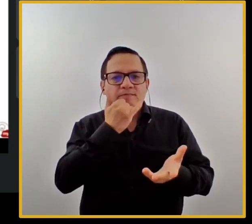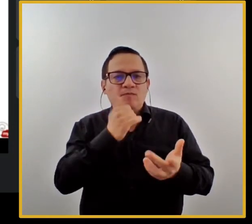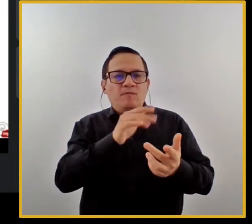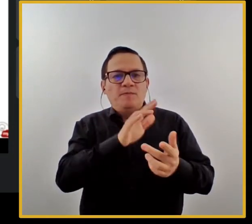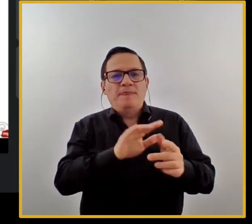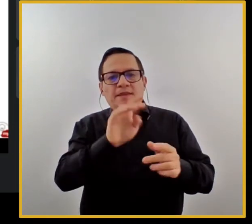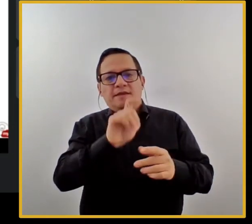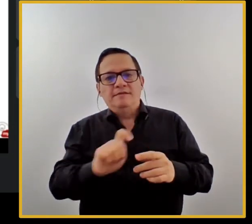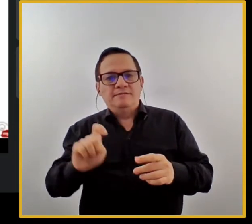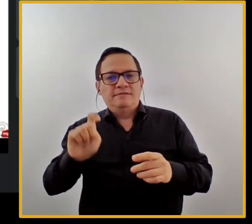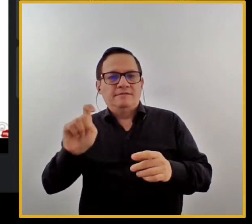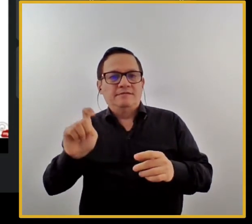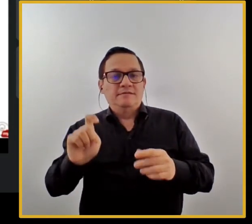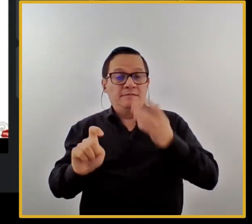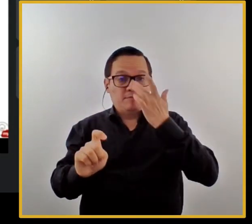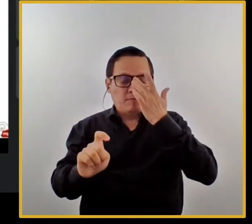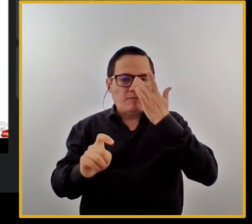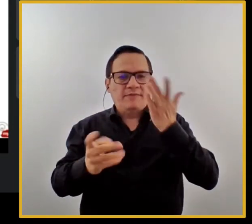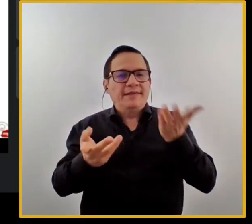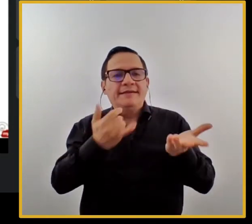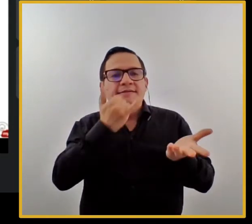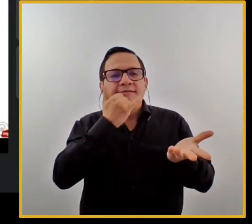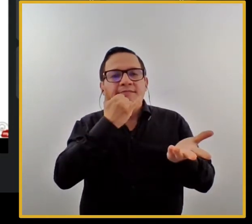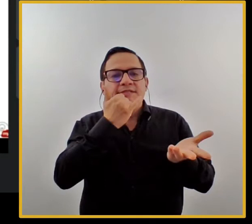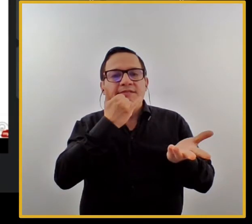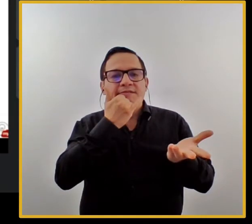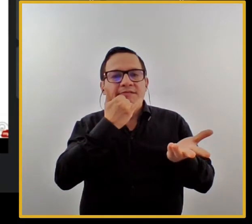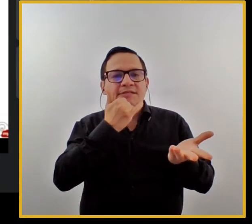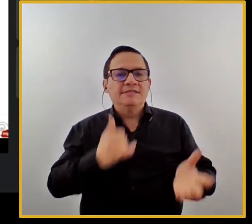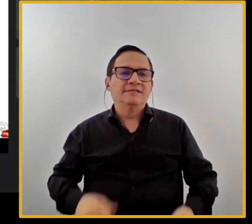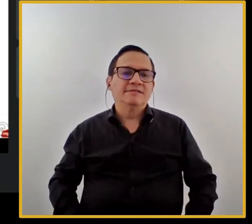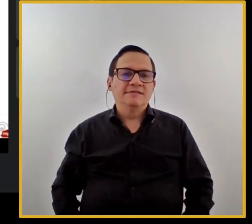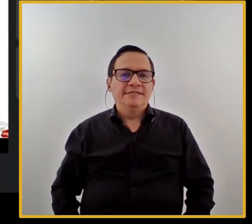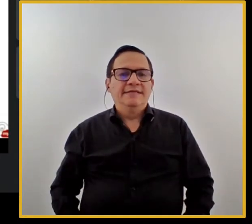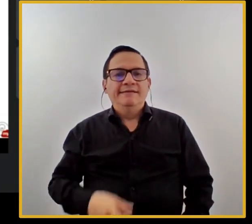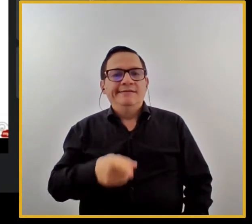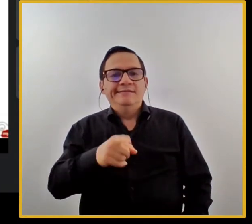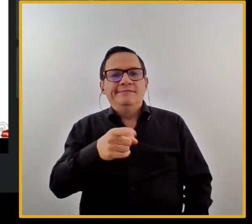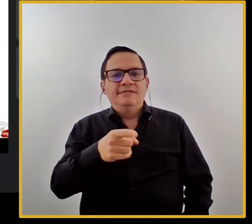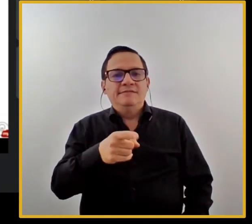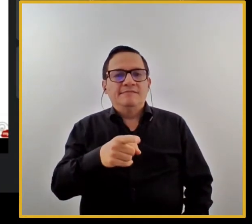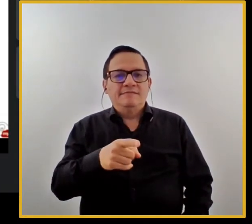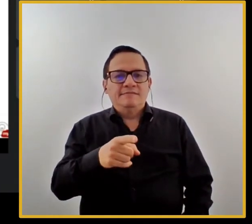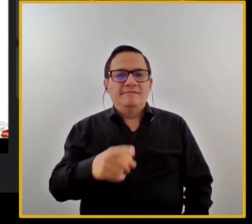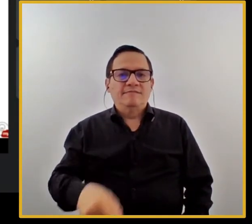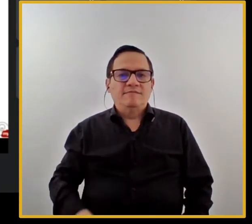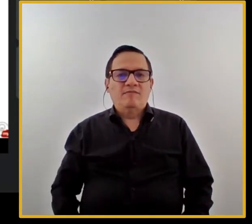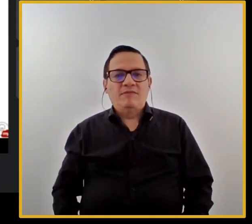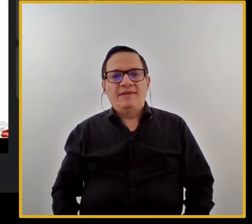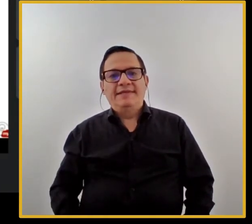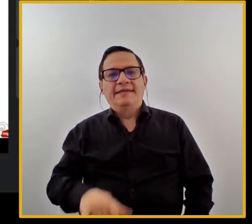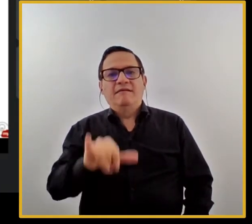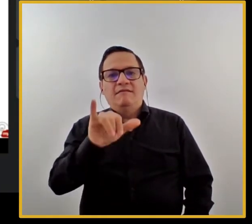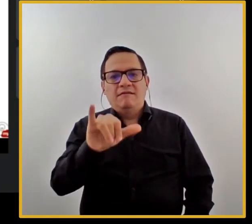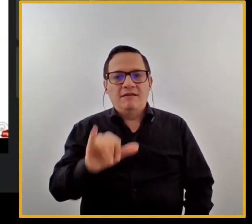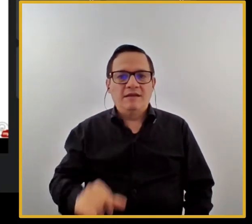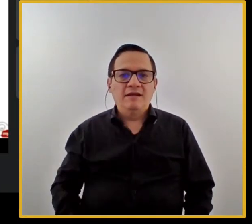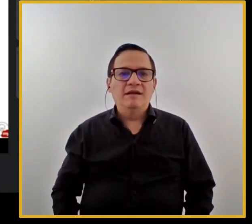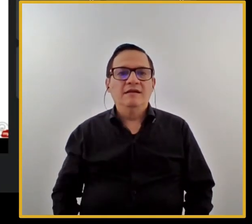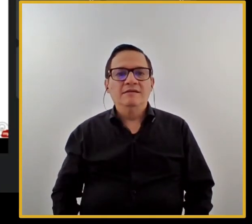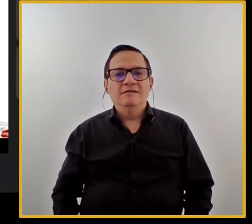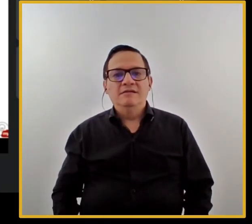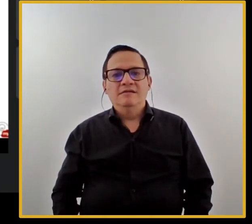al otro lado, ¿sí? Entonces, ¿qué pasa acá? Pues este X a la 2, pues se conserva ahí, este